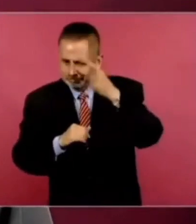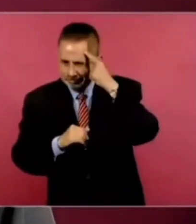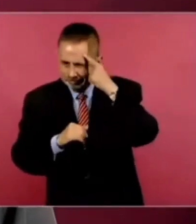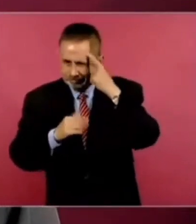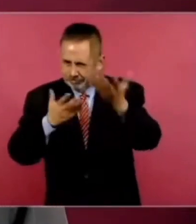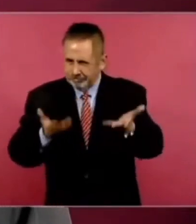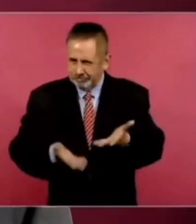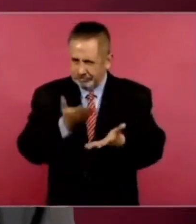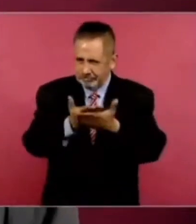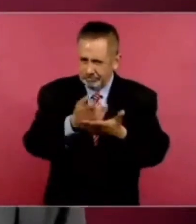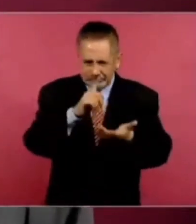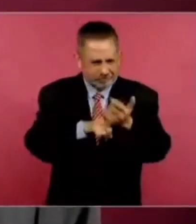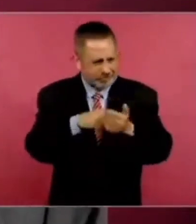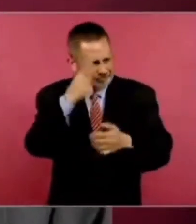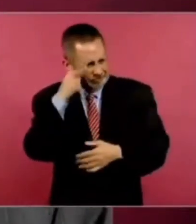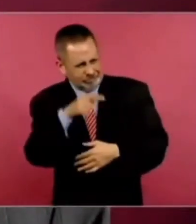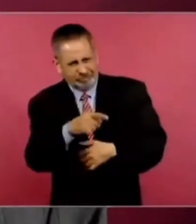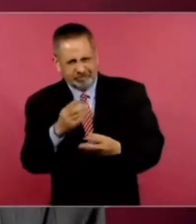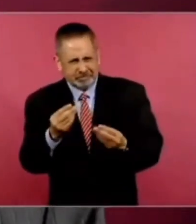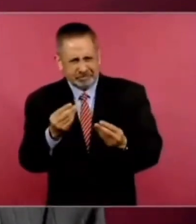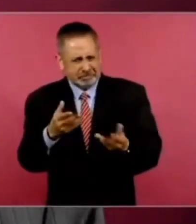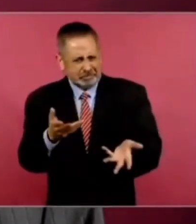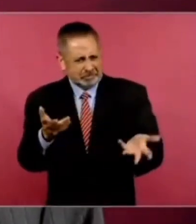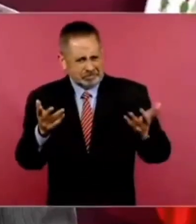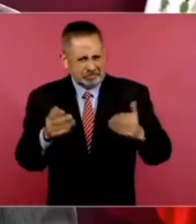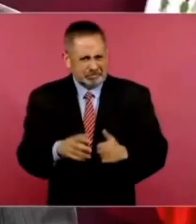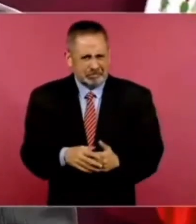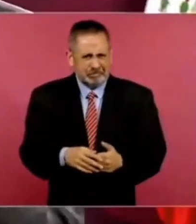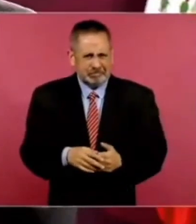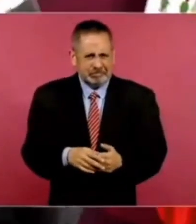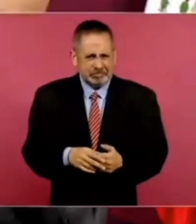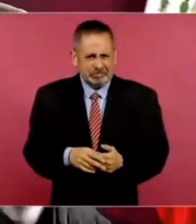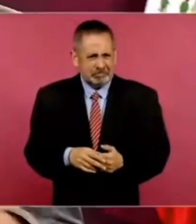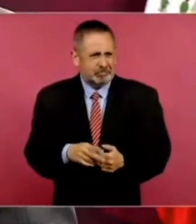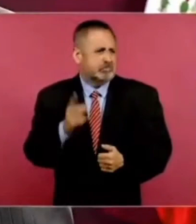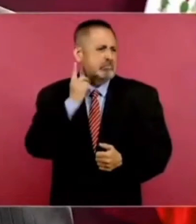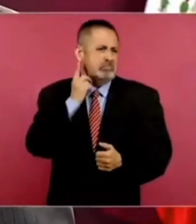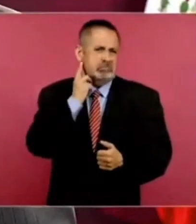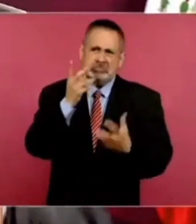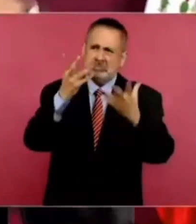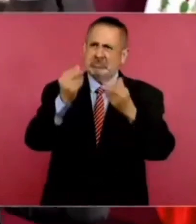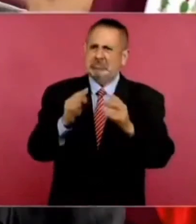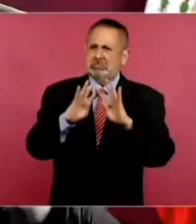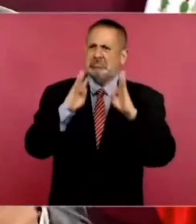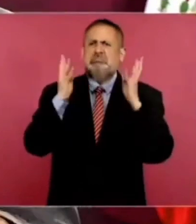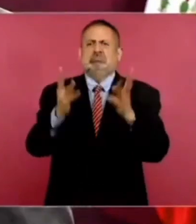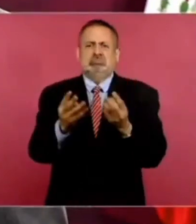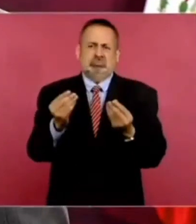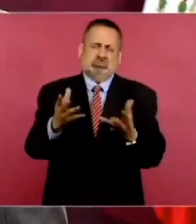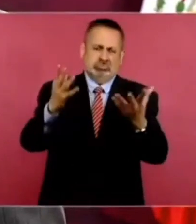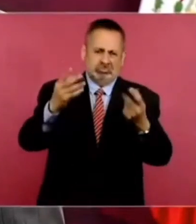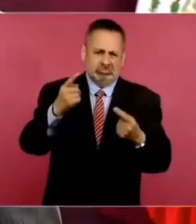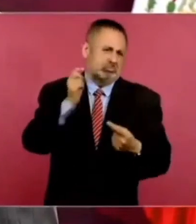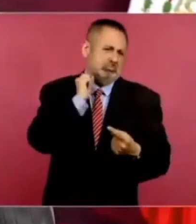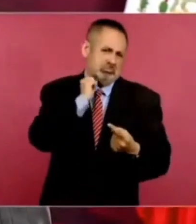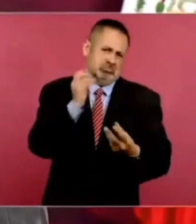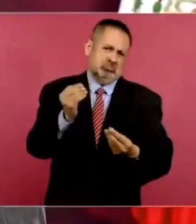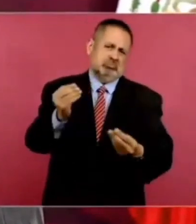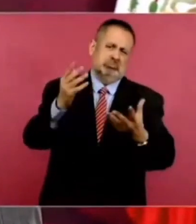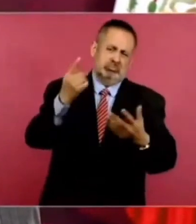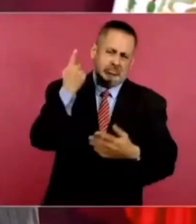para que no haya tantos diputados tantos senadores.